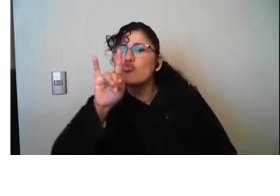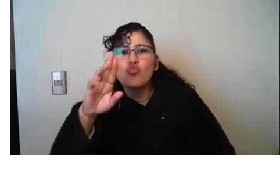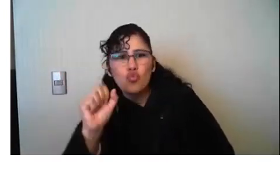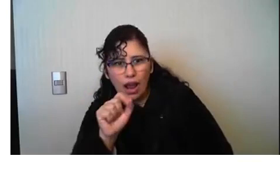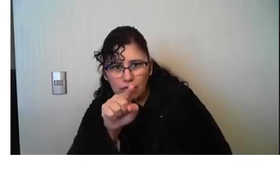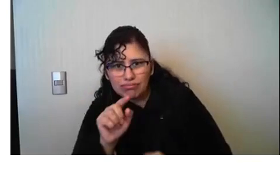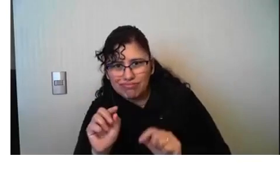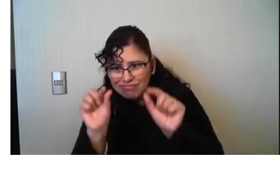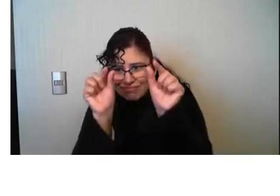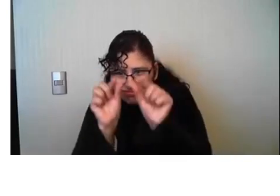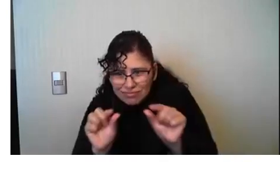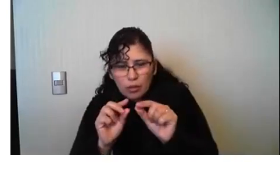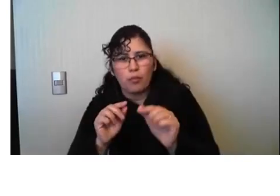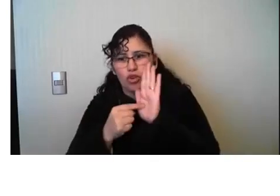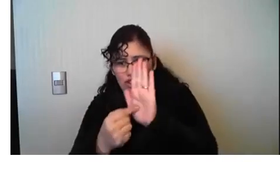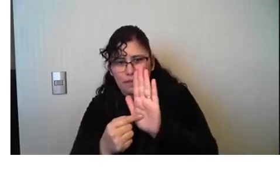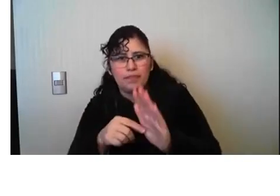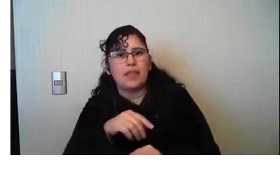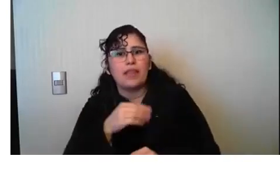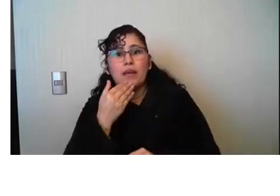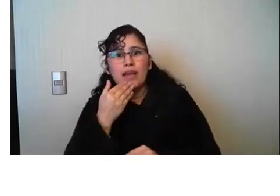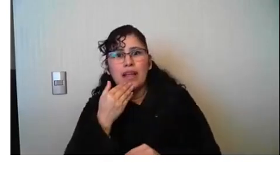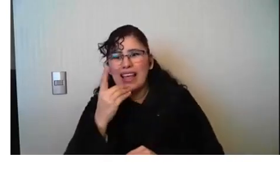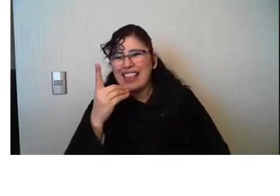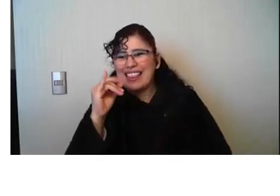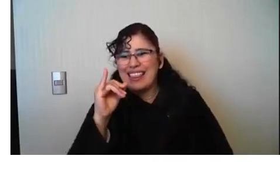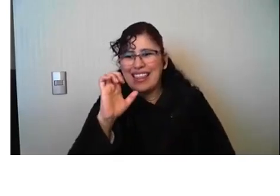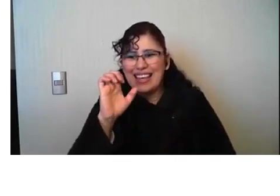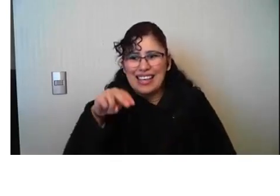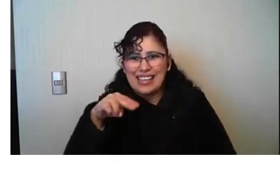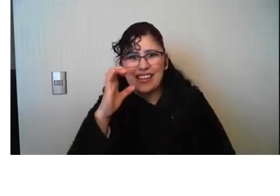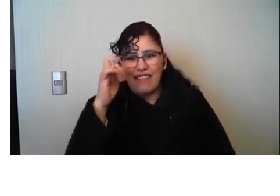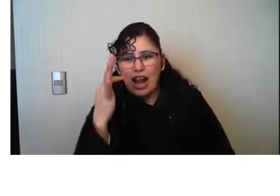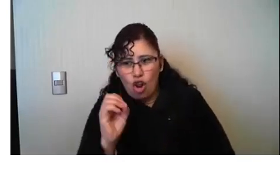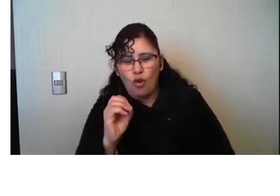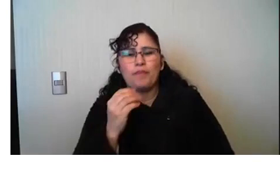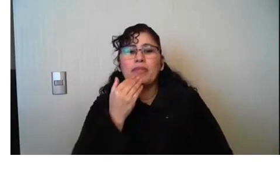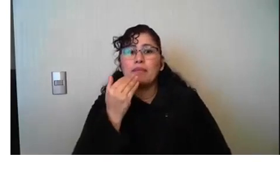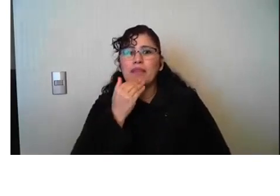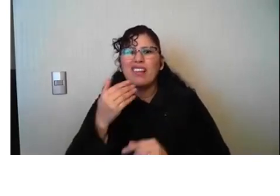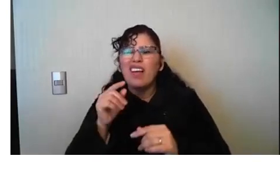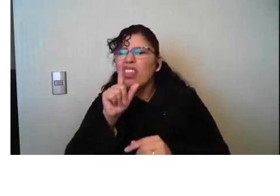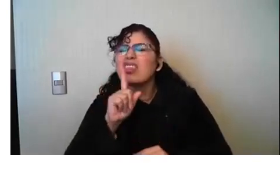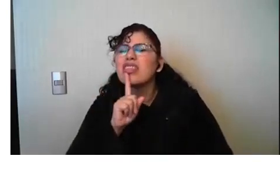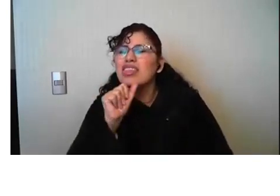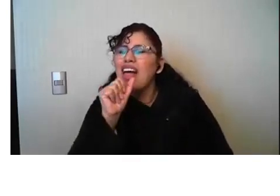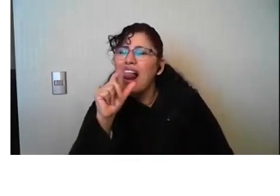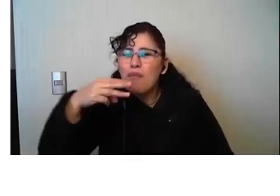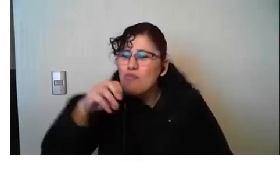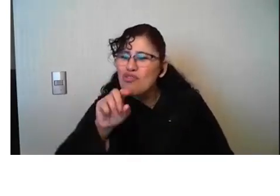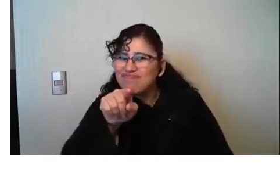la parte central, lo que es el diencéfalo, representada por el tálamo. Y acá tenemos unos